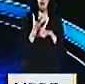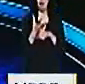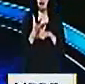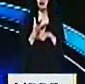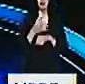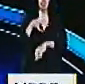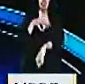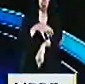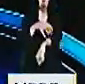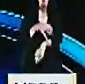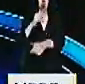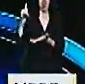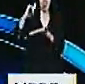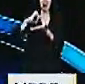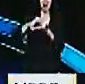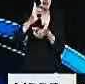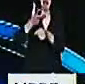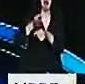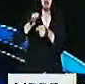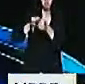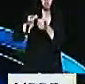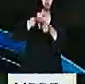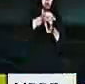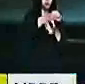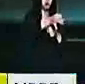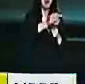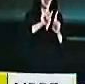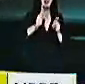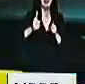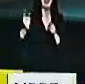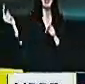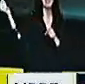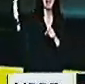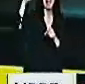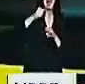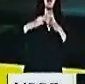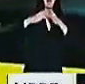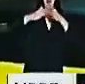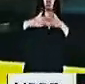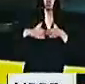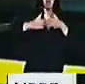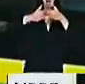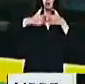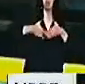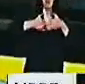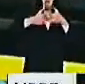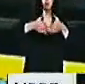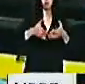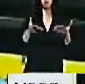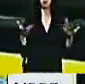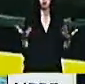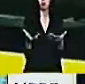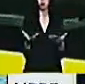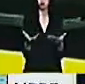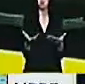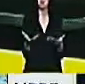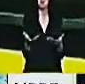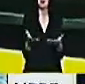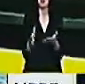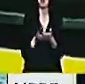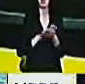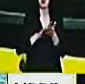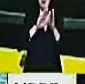lugares en la región de Aysén donde las personas para llegar a la capital vienen en barcaza. Por lo tanto, si ocurre algo, incluso el